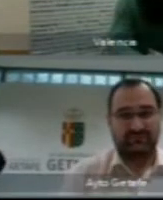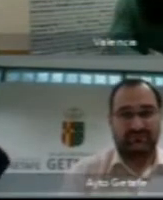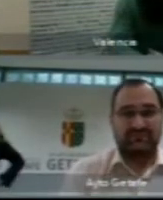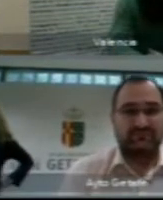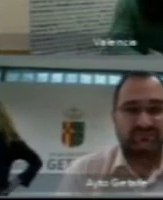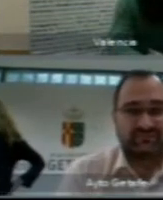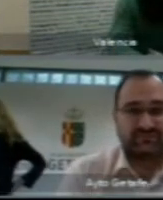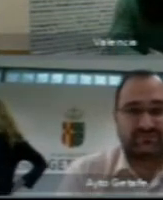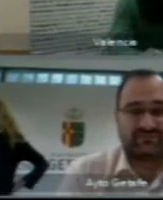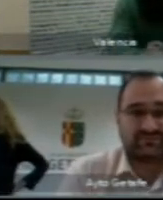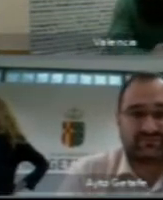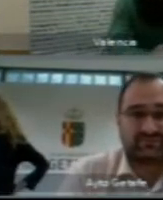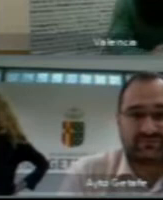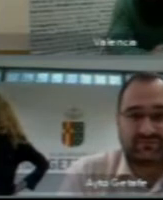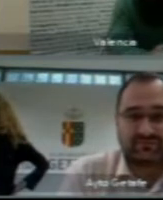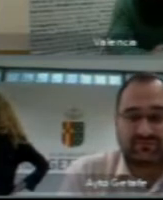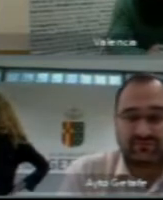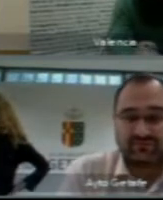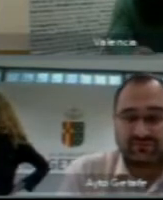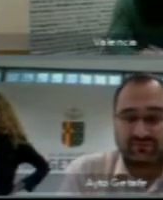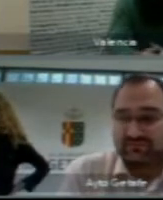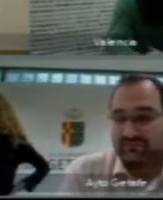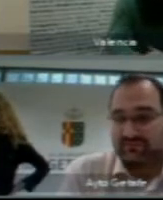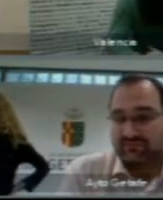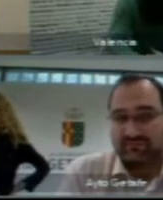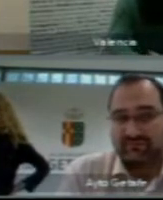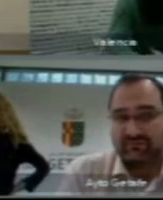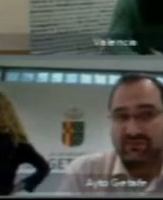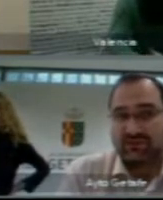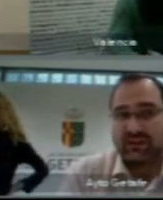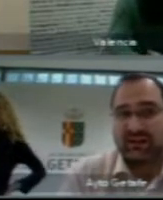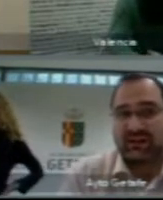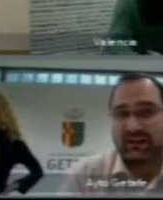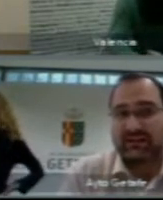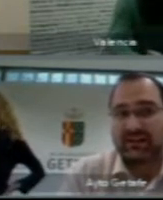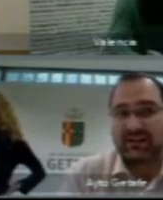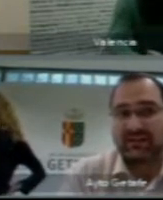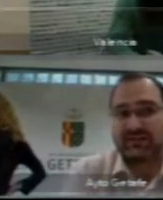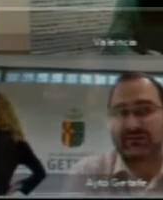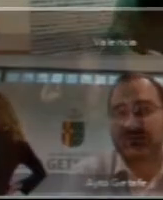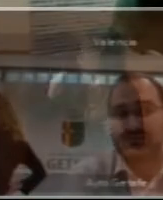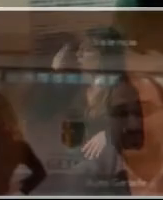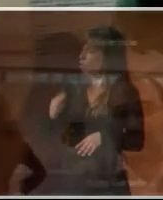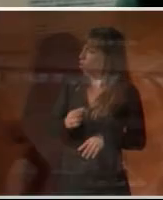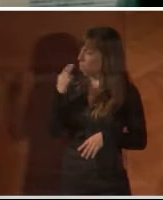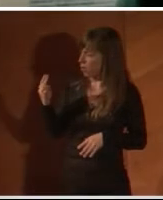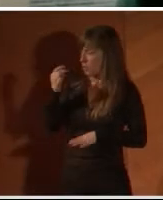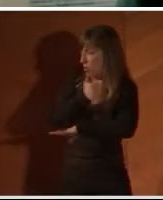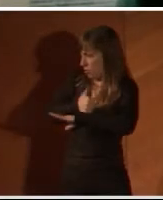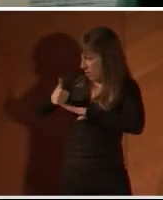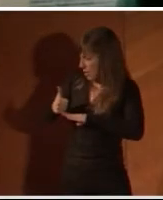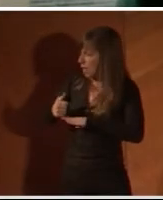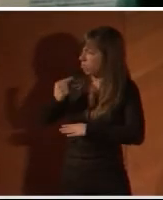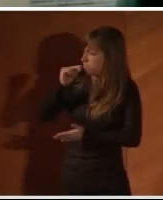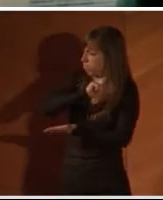Bueno, algunos presentes, como el Ayuntamiento de A Coruña, ya había firmado este compromiso con la ciudadanía y tiene su